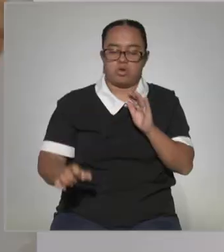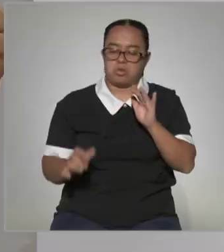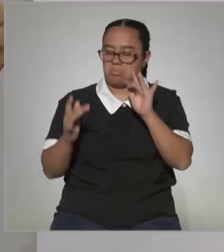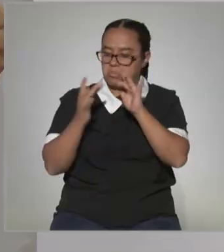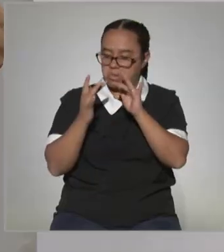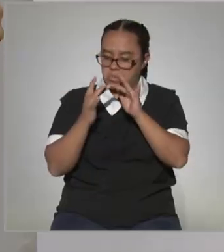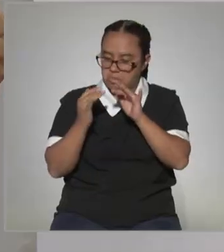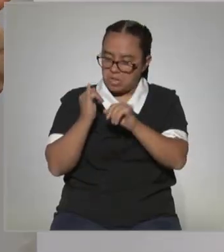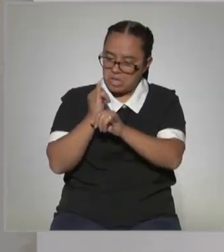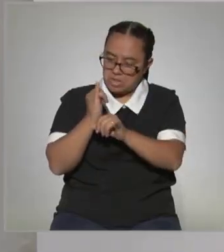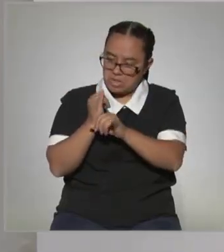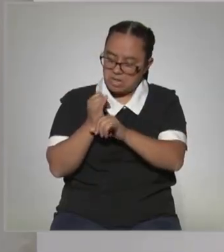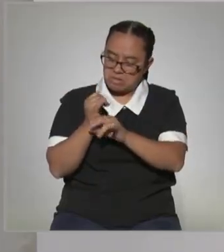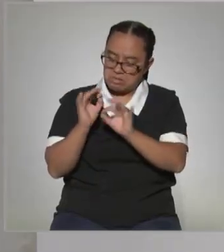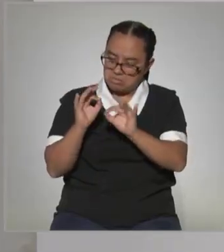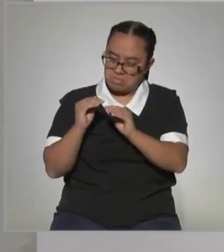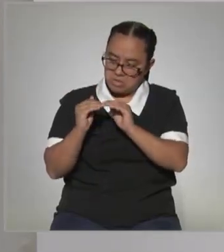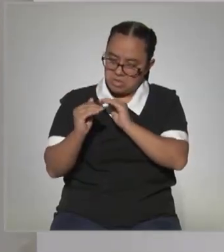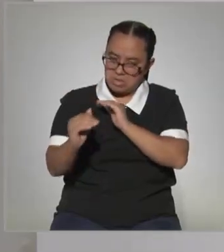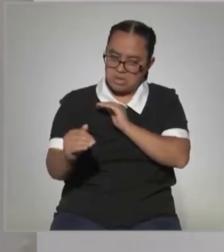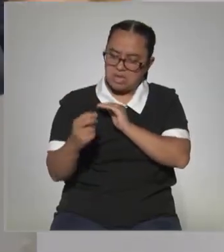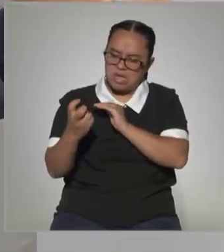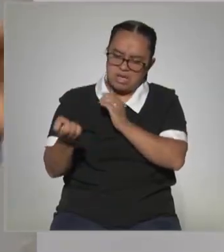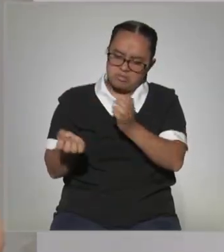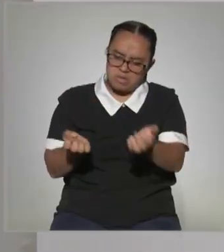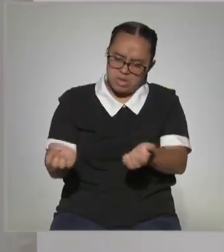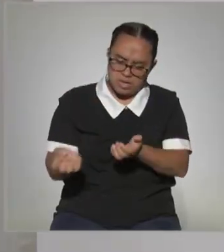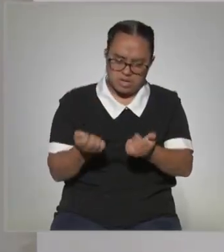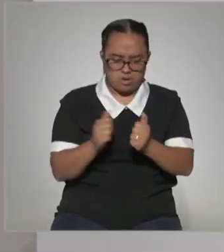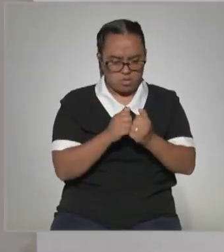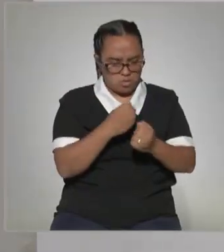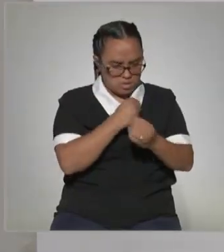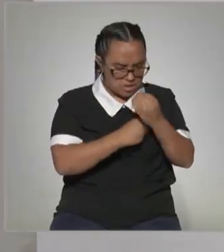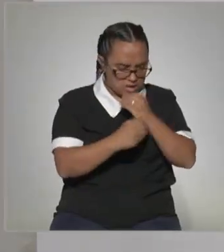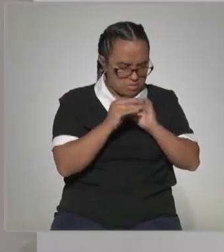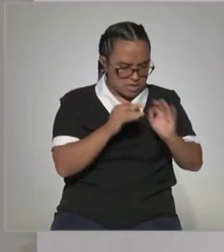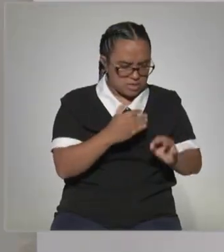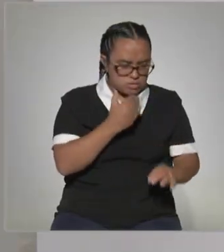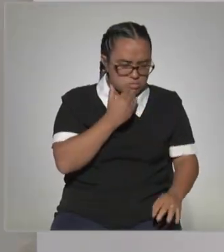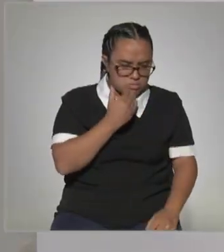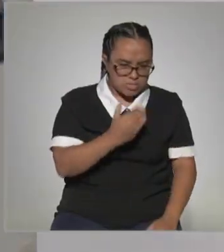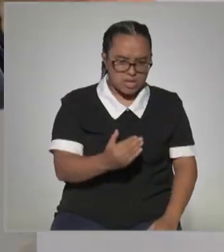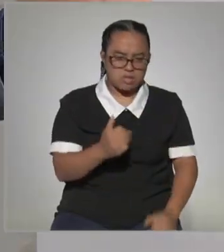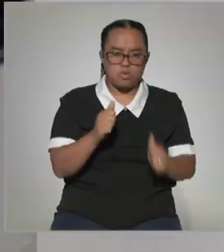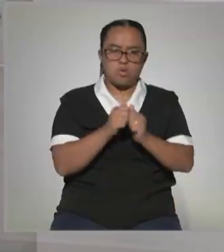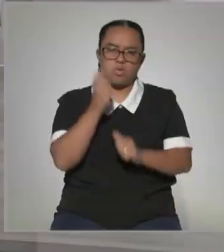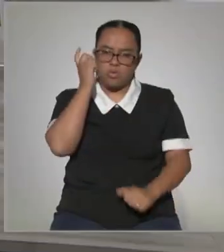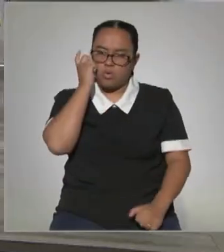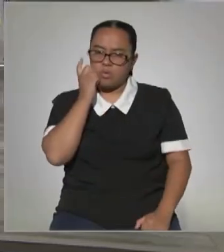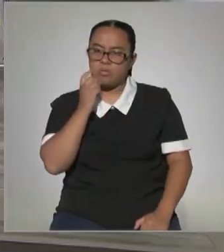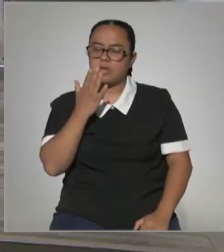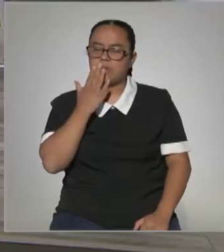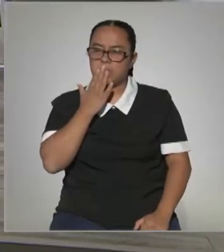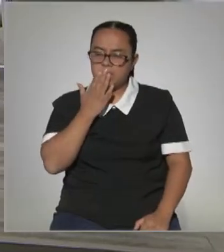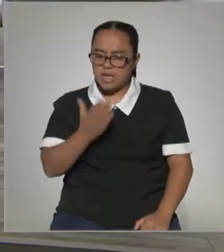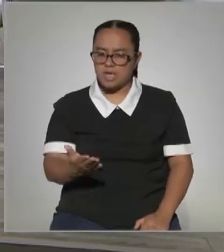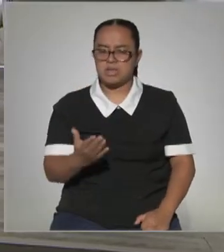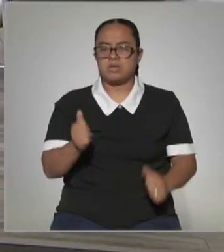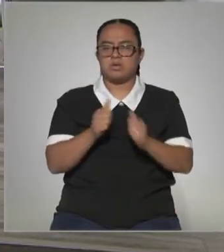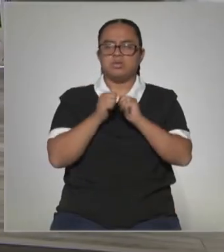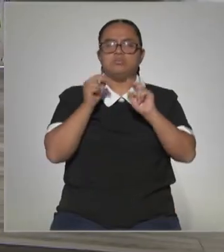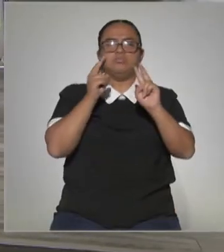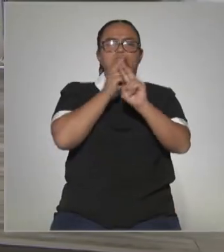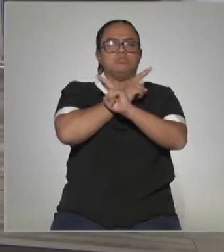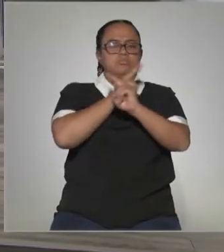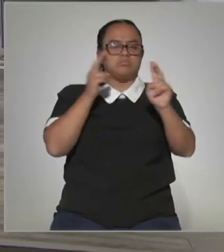social buena, estable, actividad física, alimentación adecuada, buen sueño, práctica de